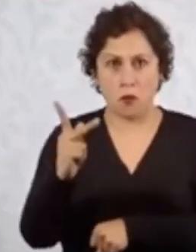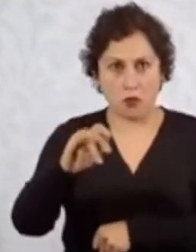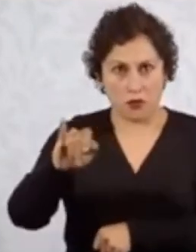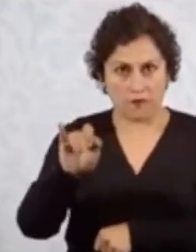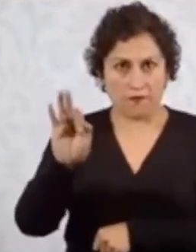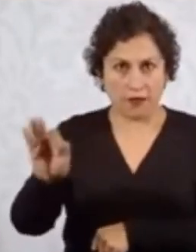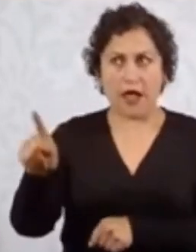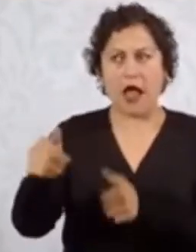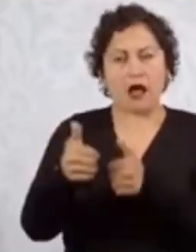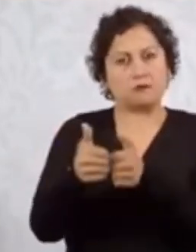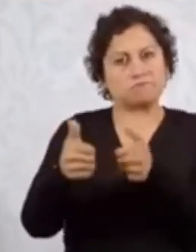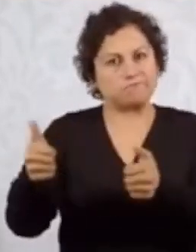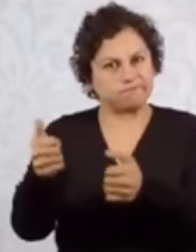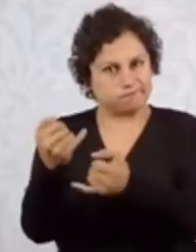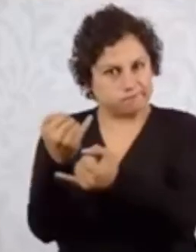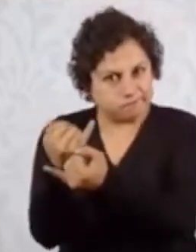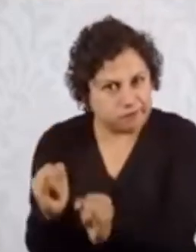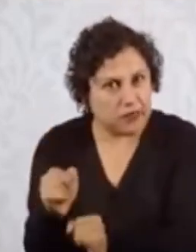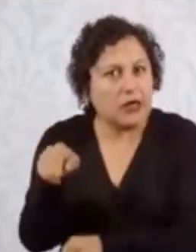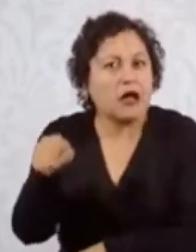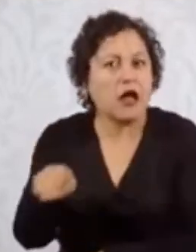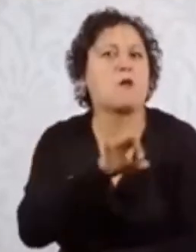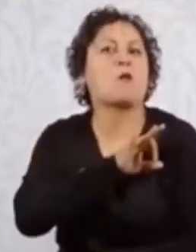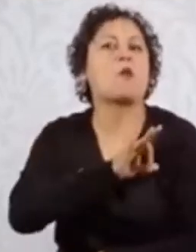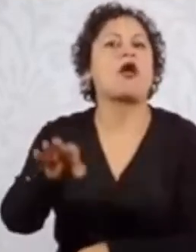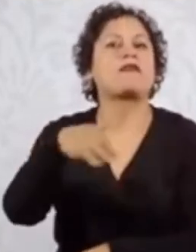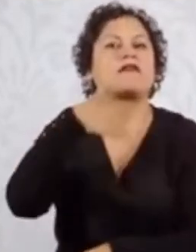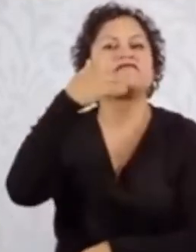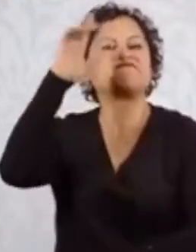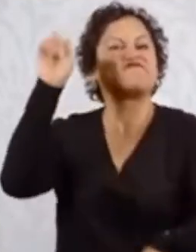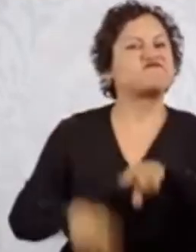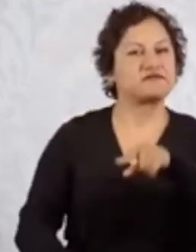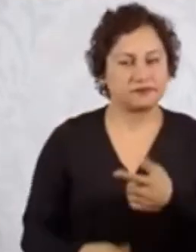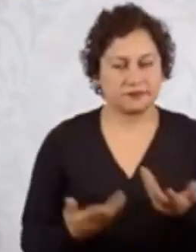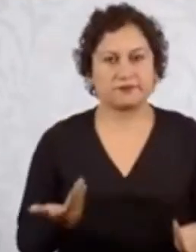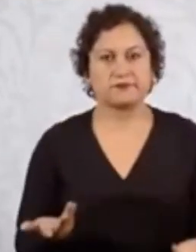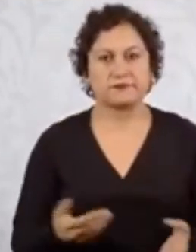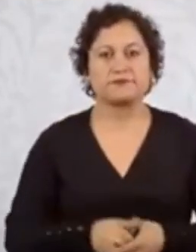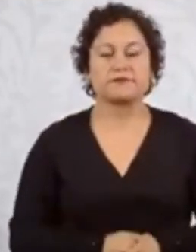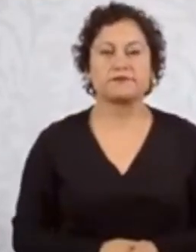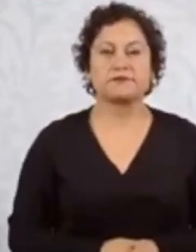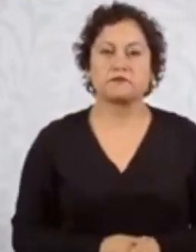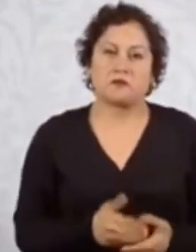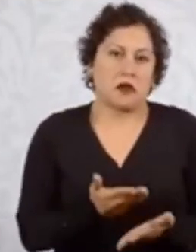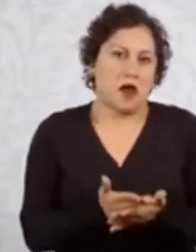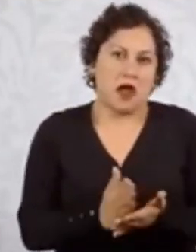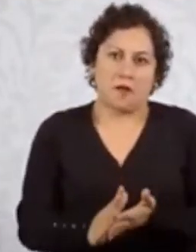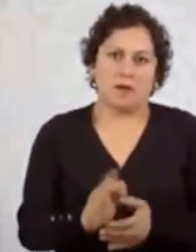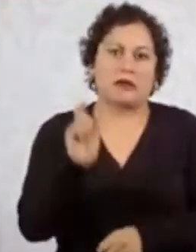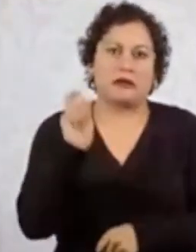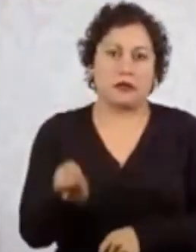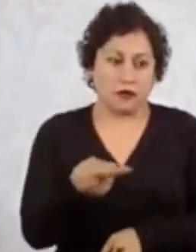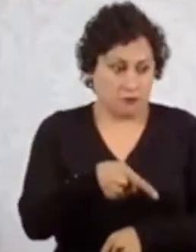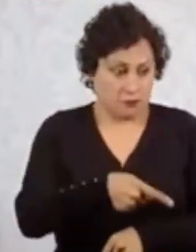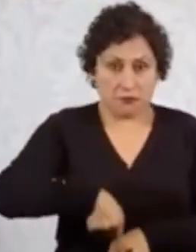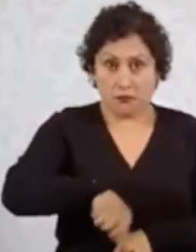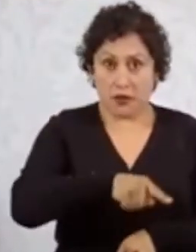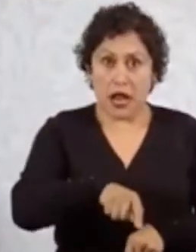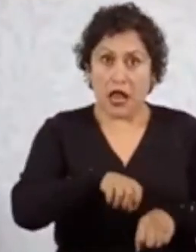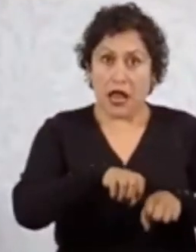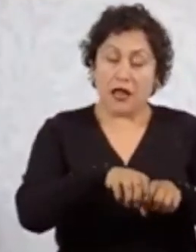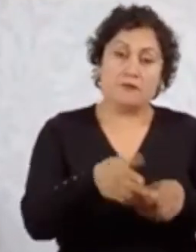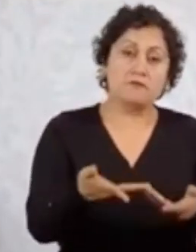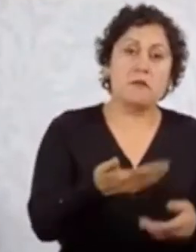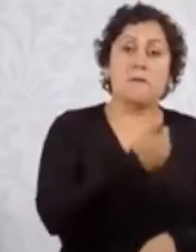un tema sobre creo que hace falta, mucha falta debatir, hasta qué punto es bueno permitir